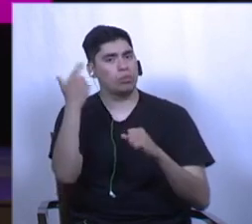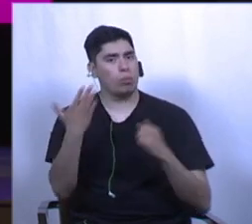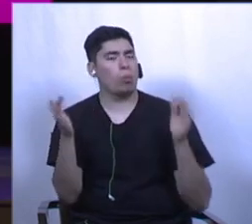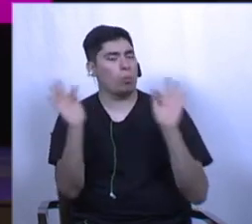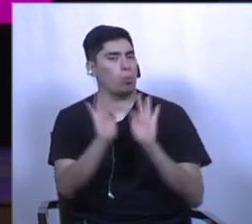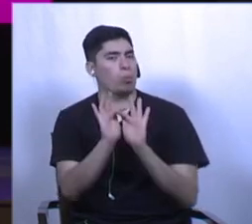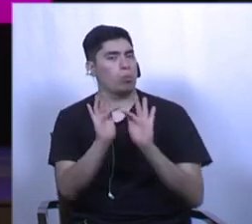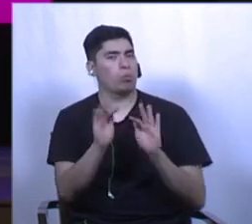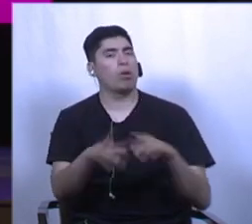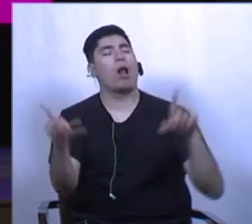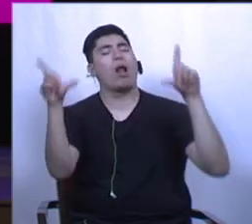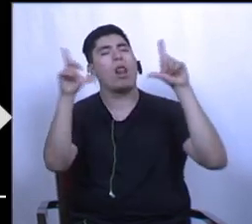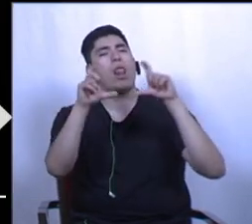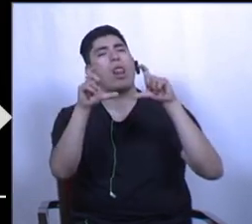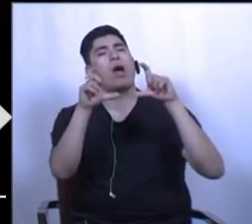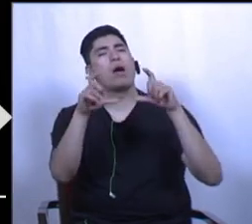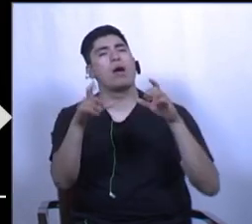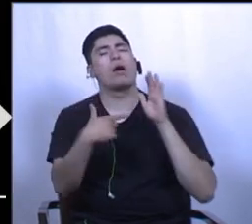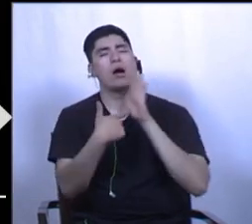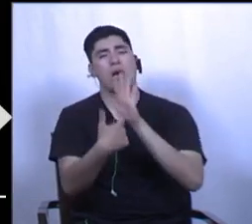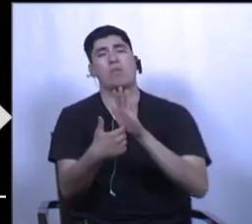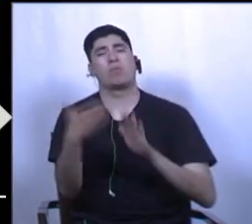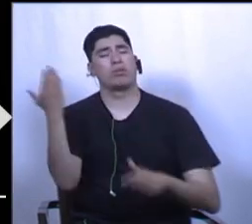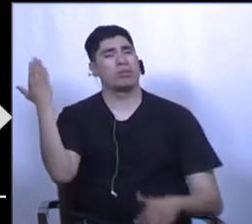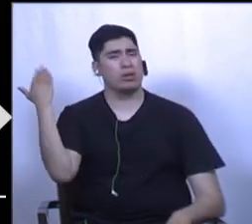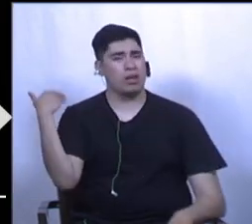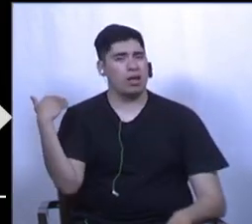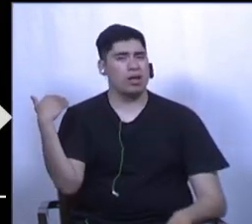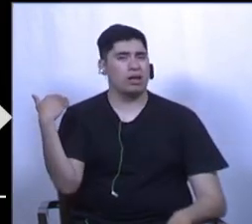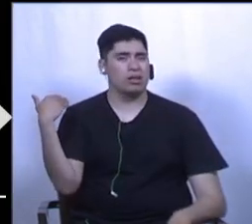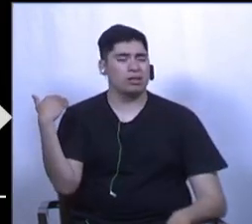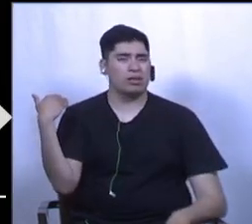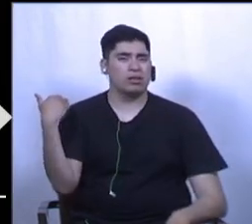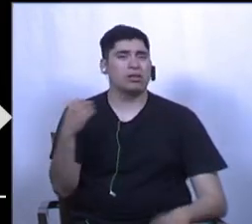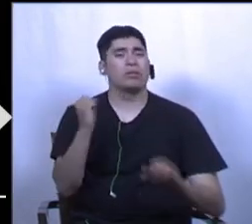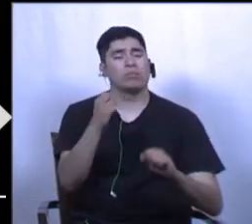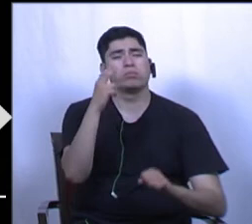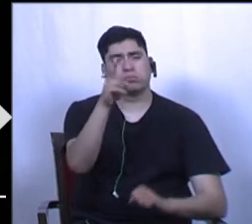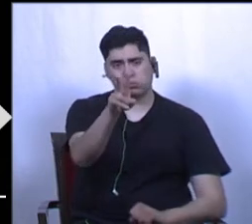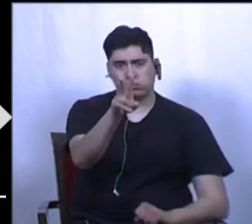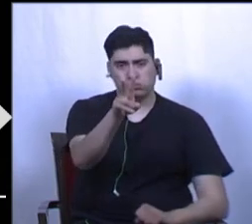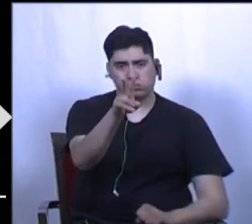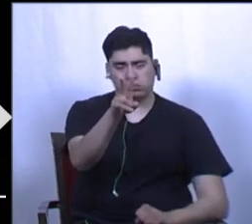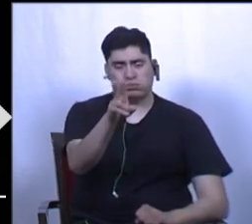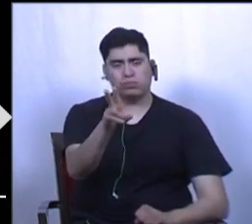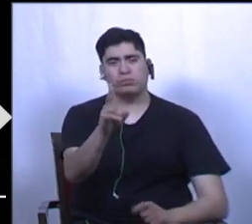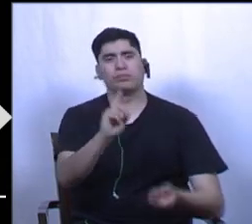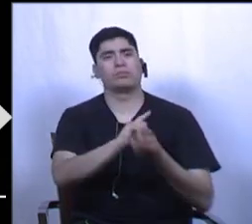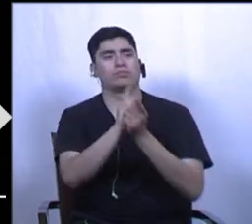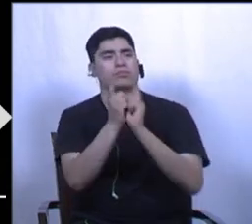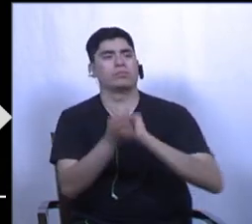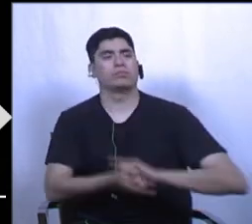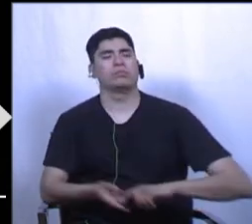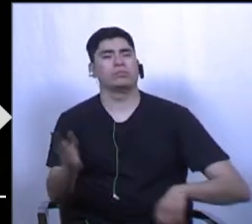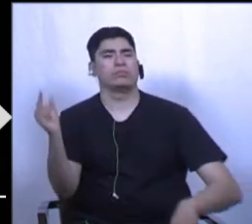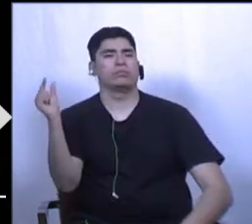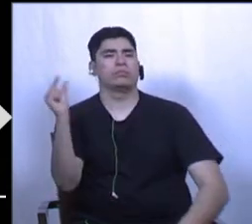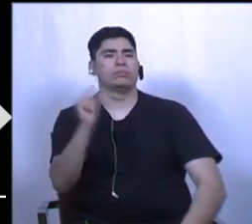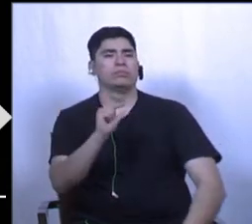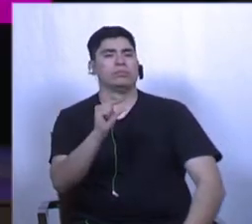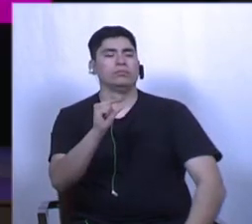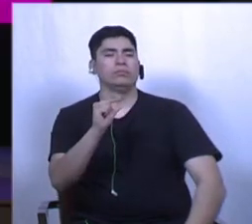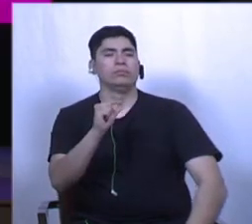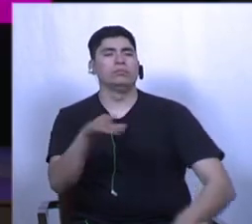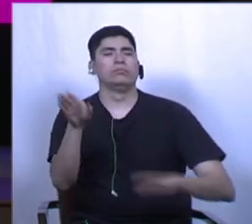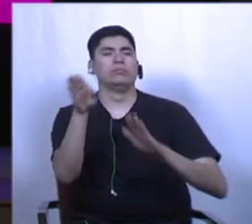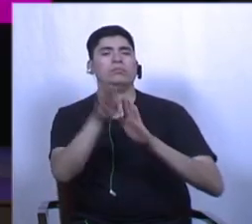a la imagen que les mostré antes, pueden ver que cambié un poco cómo baja